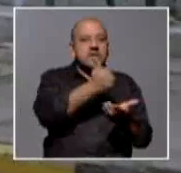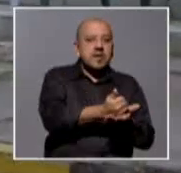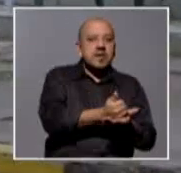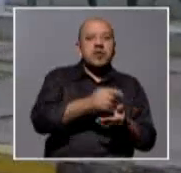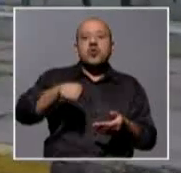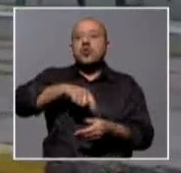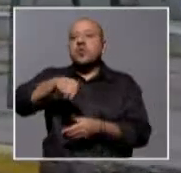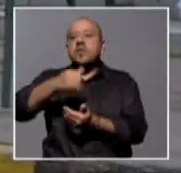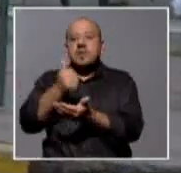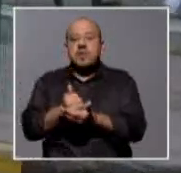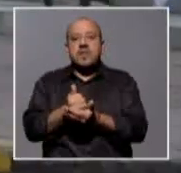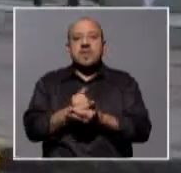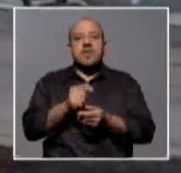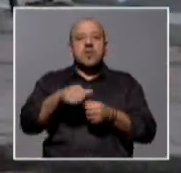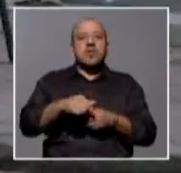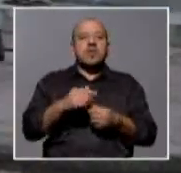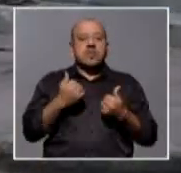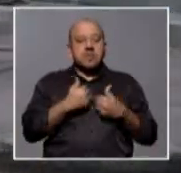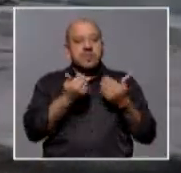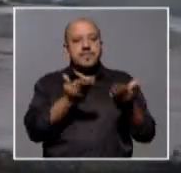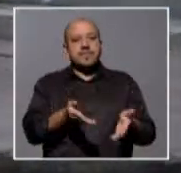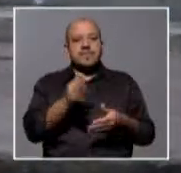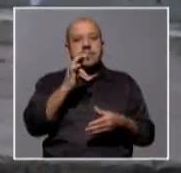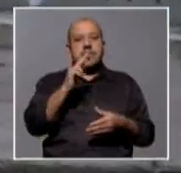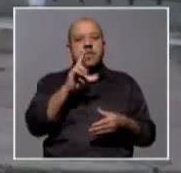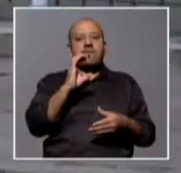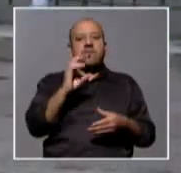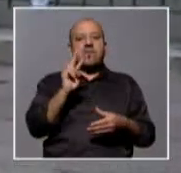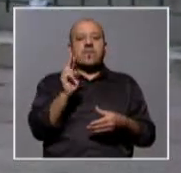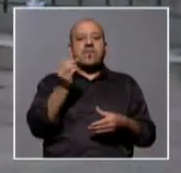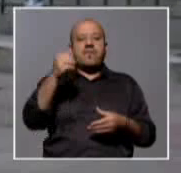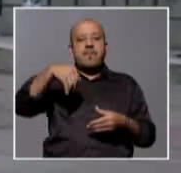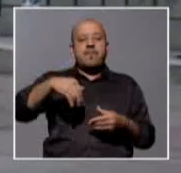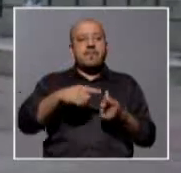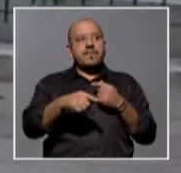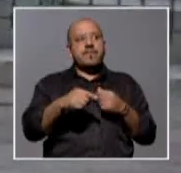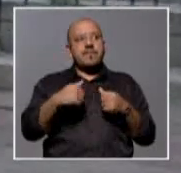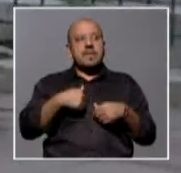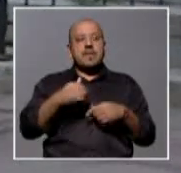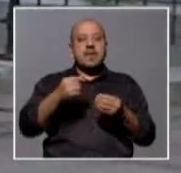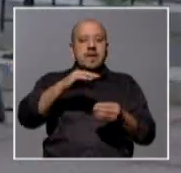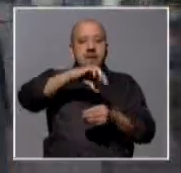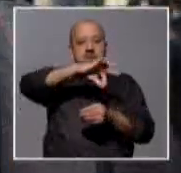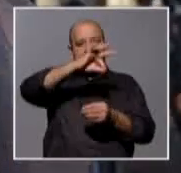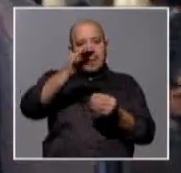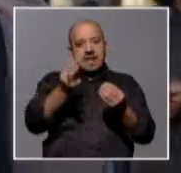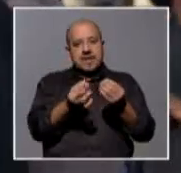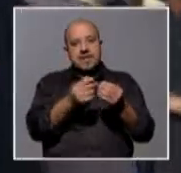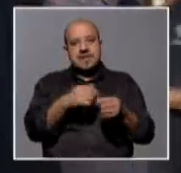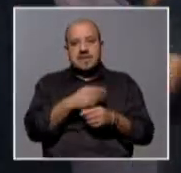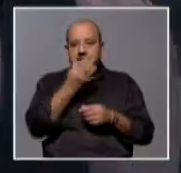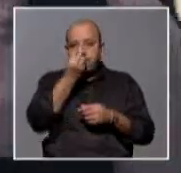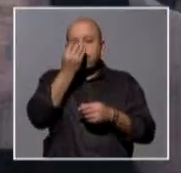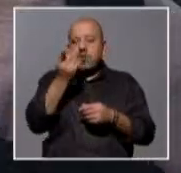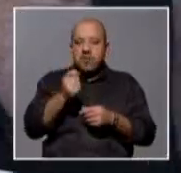Fugbam, es una ofrenda floral de Fugbam. Y más a la izquierda, margaritas de papel, símbolo de familiares, a